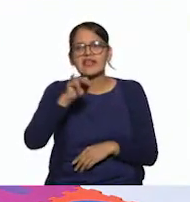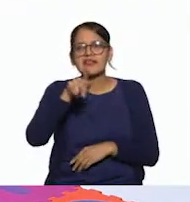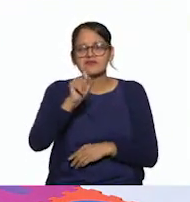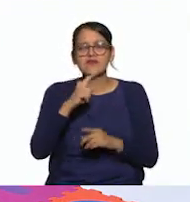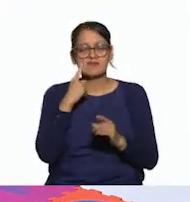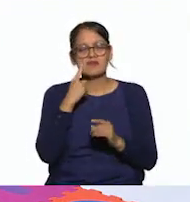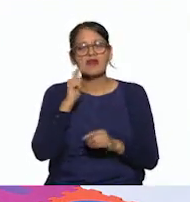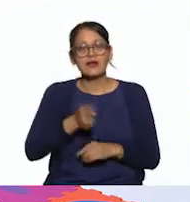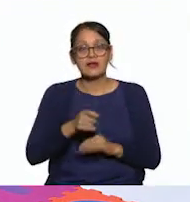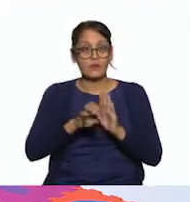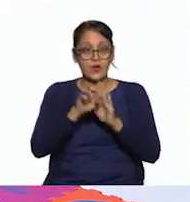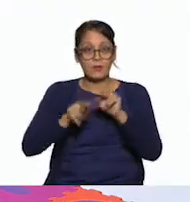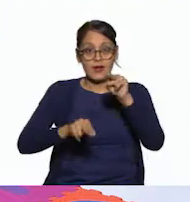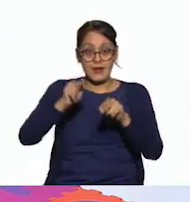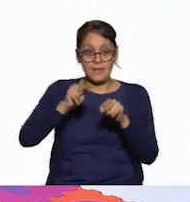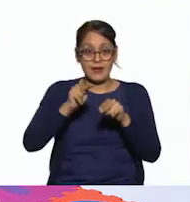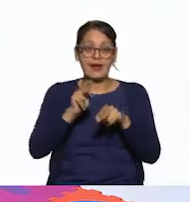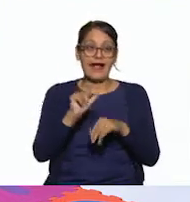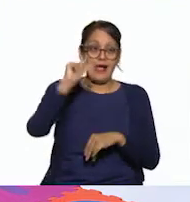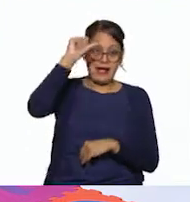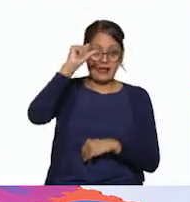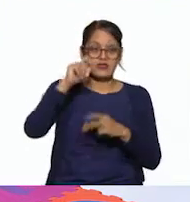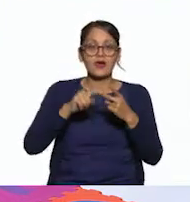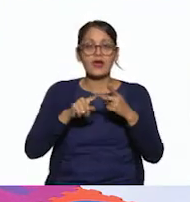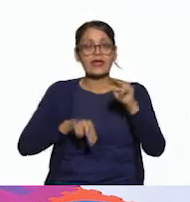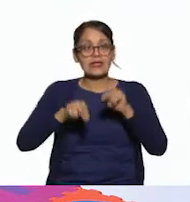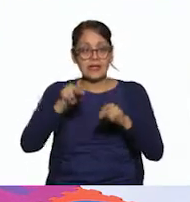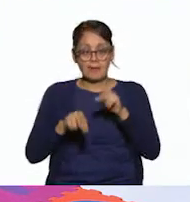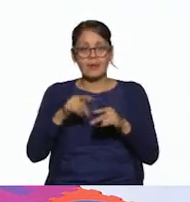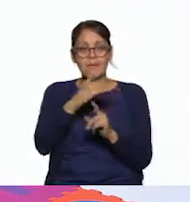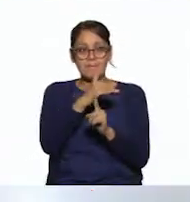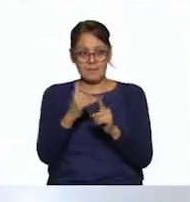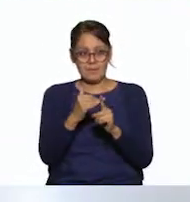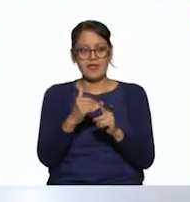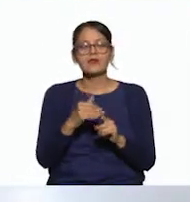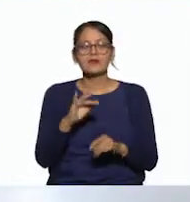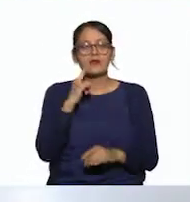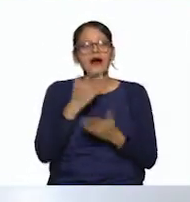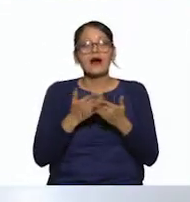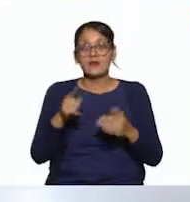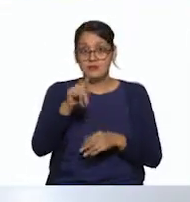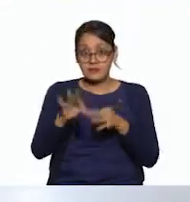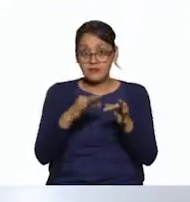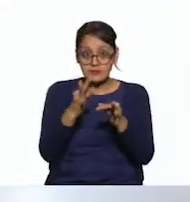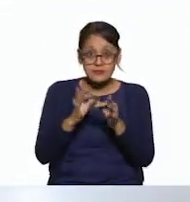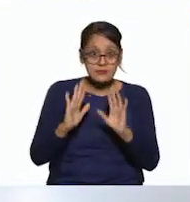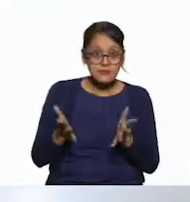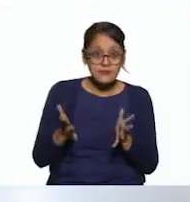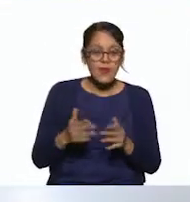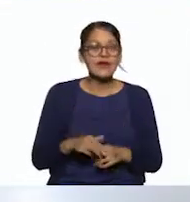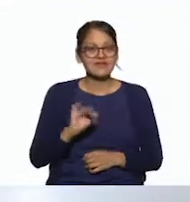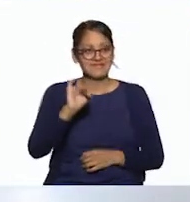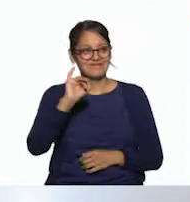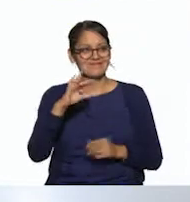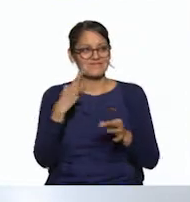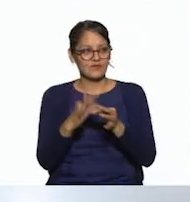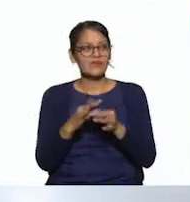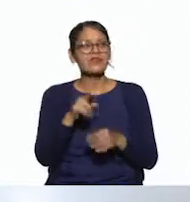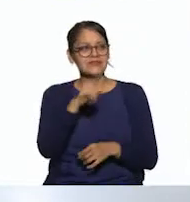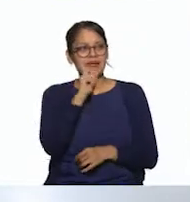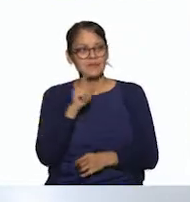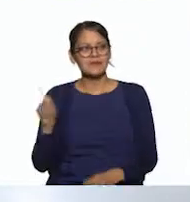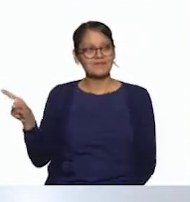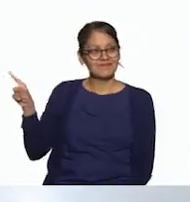en los niveles alto y medio. Así ¿Estás lista, es. Pilar? Listísima. Estamos aquí. Me imagino así, ándale, también puedes